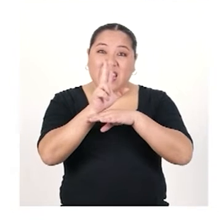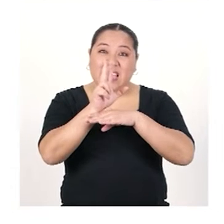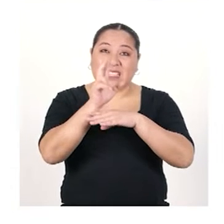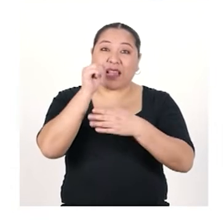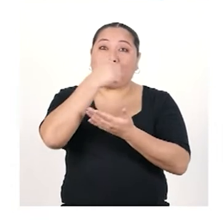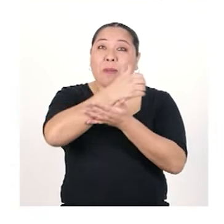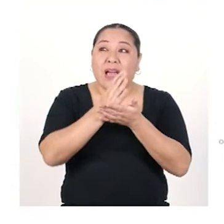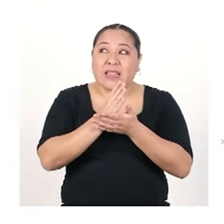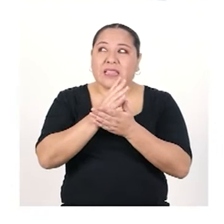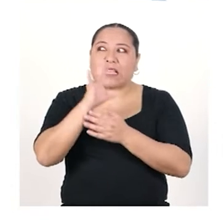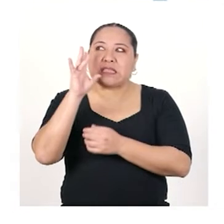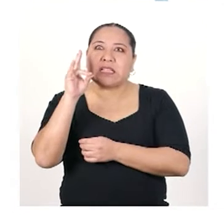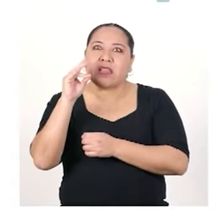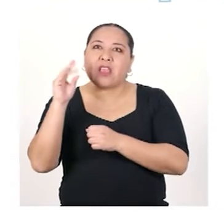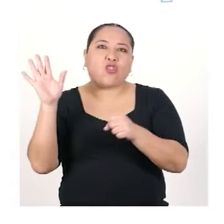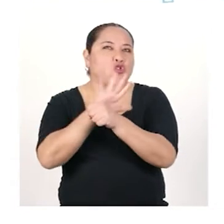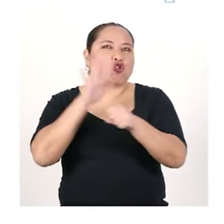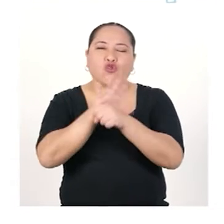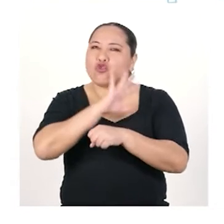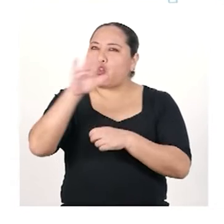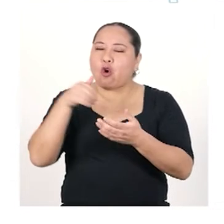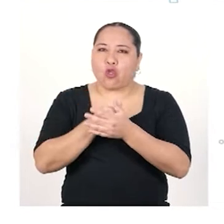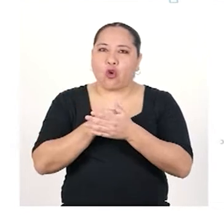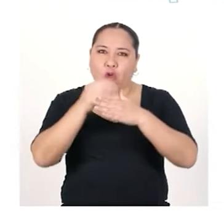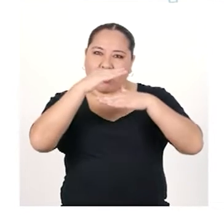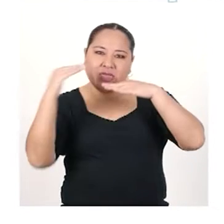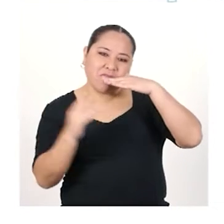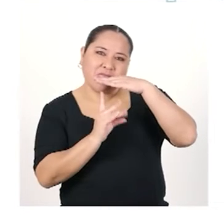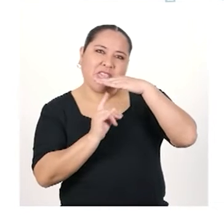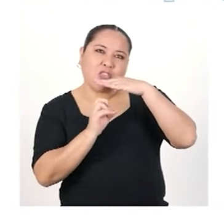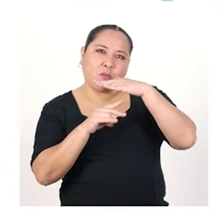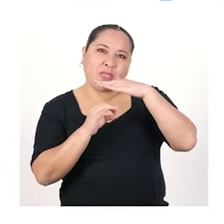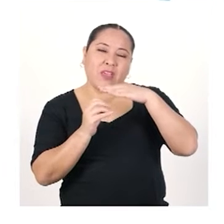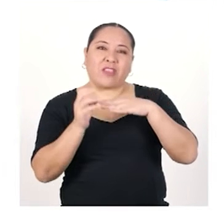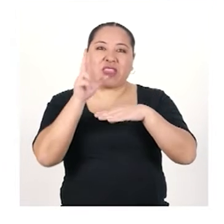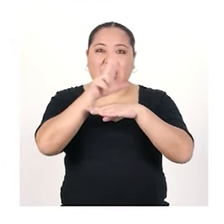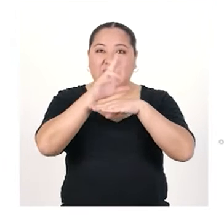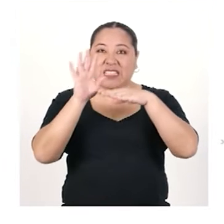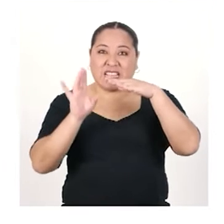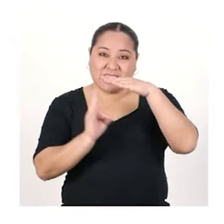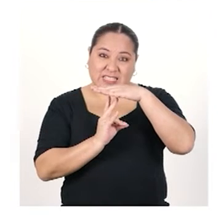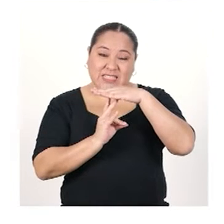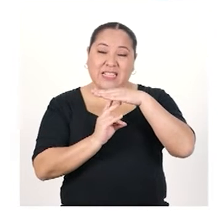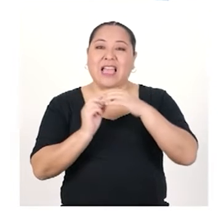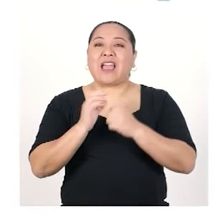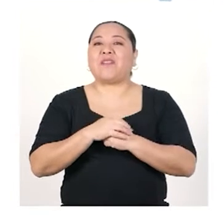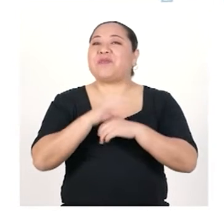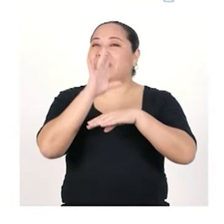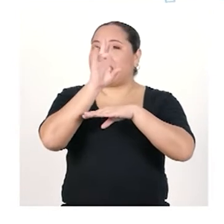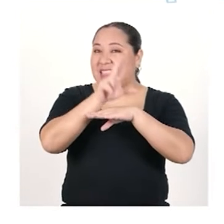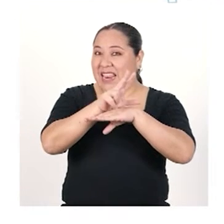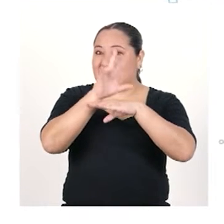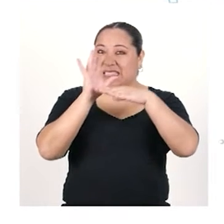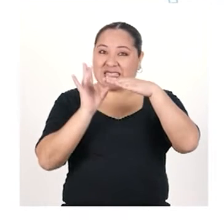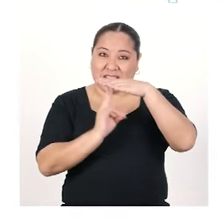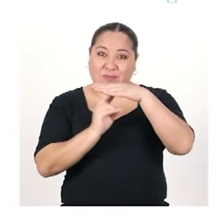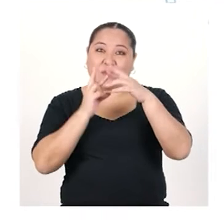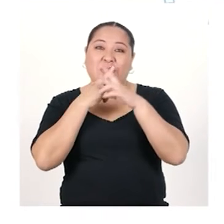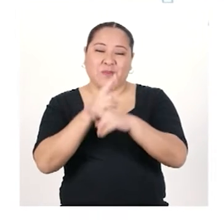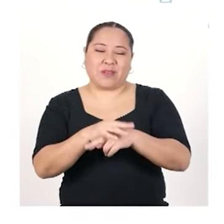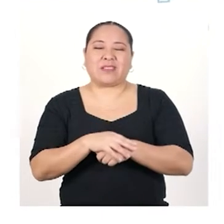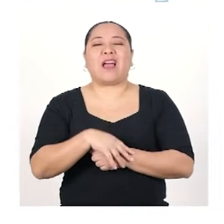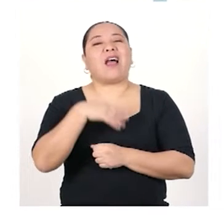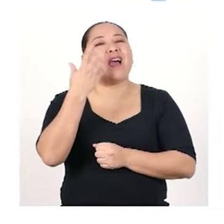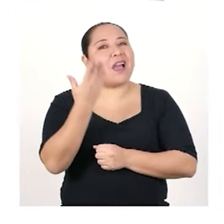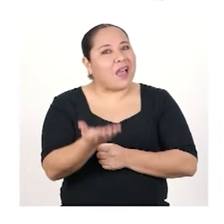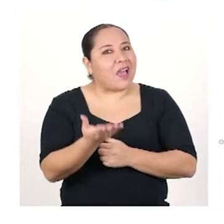parte y 7 el total, es decir, el denominador. La respuesta es 3